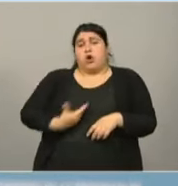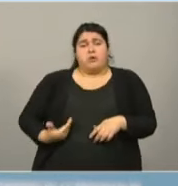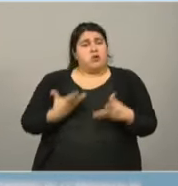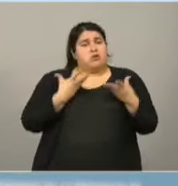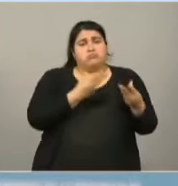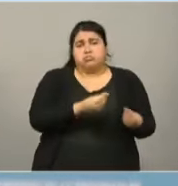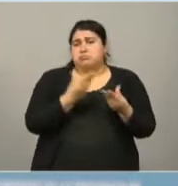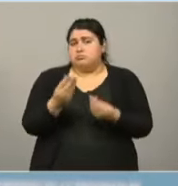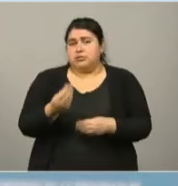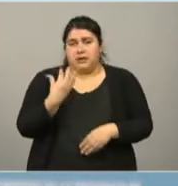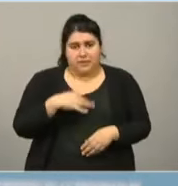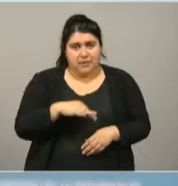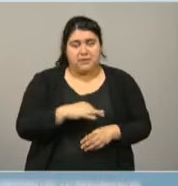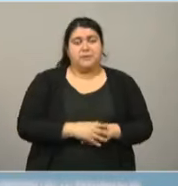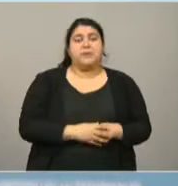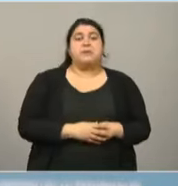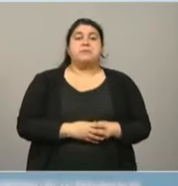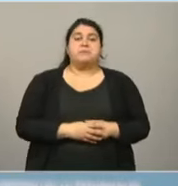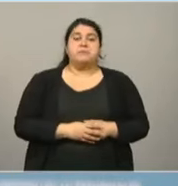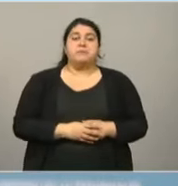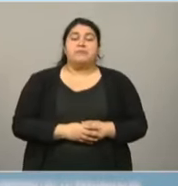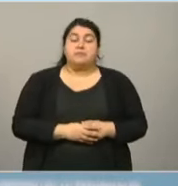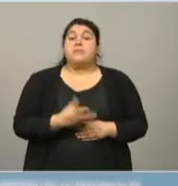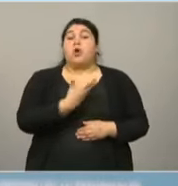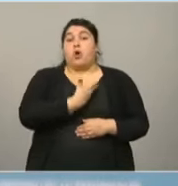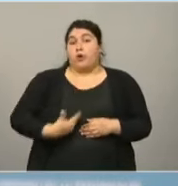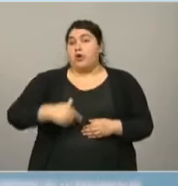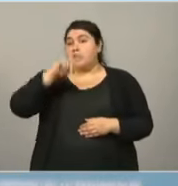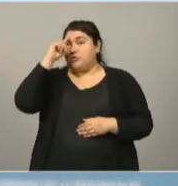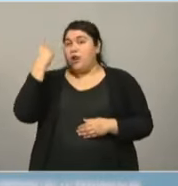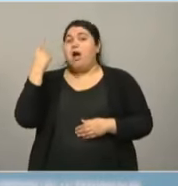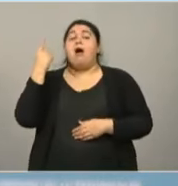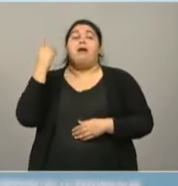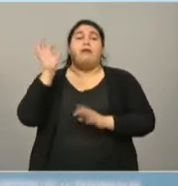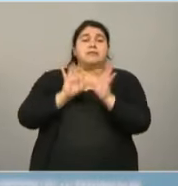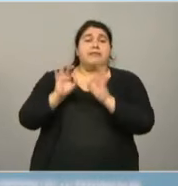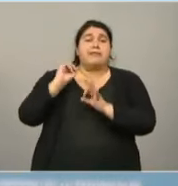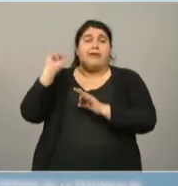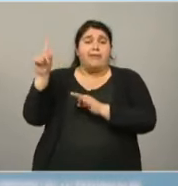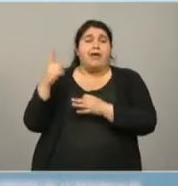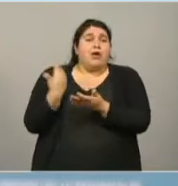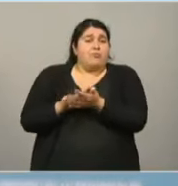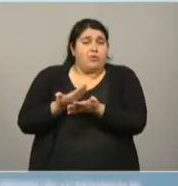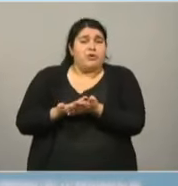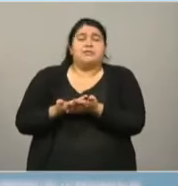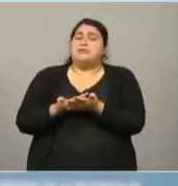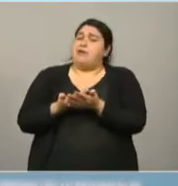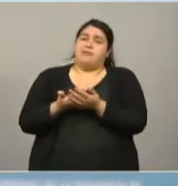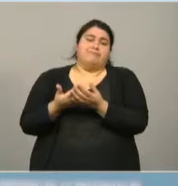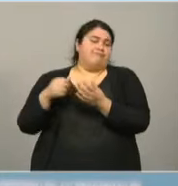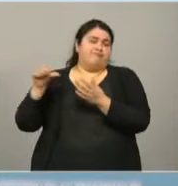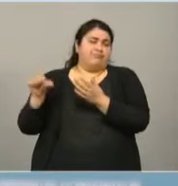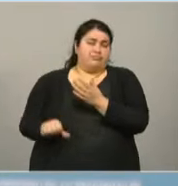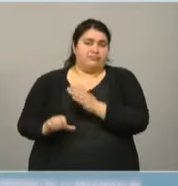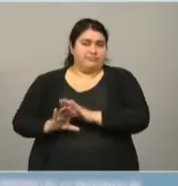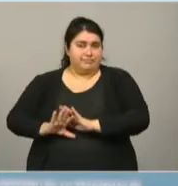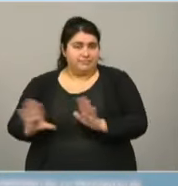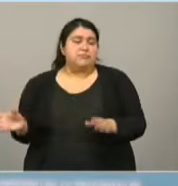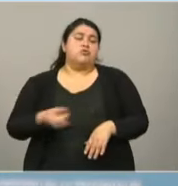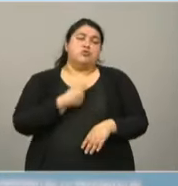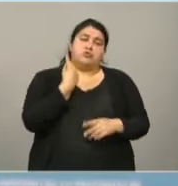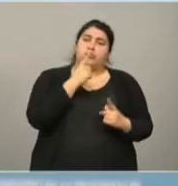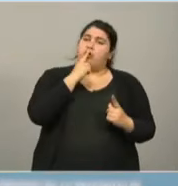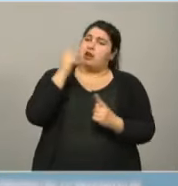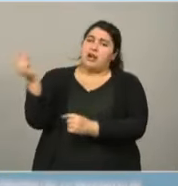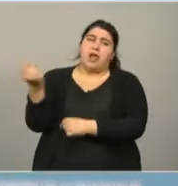lo que está ocurriendo con el gobierno nacional con las políticas del gobierno nacional y sobre todo vamos a seguir reclamándole